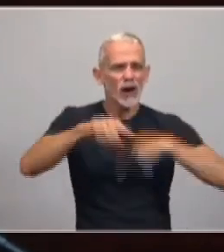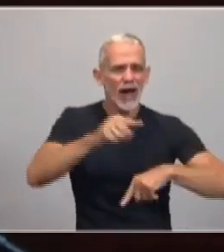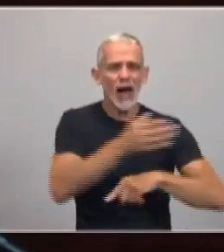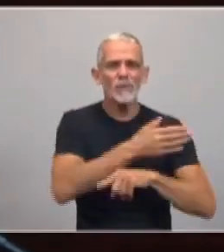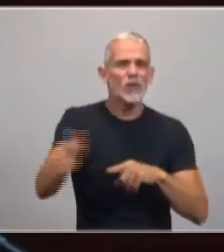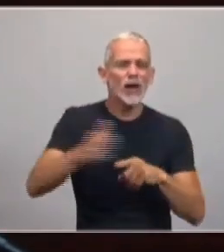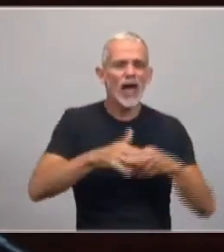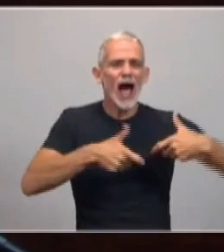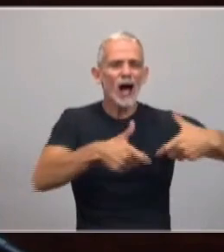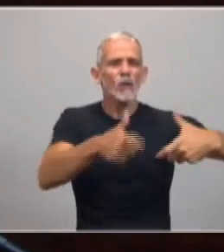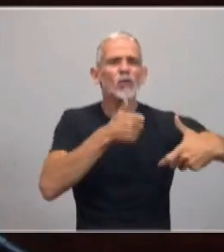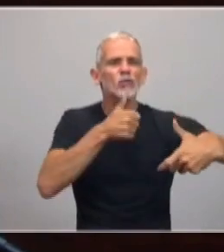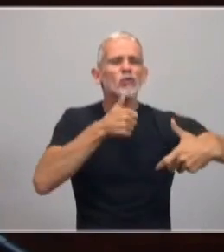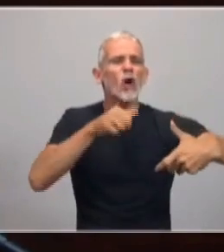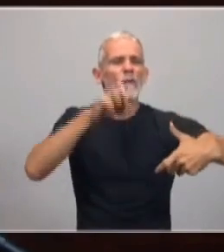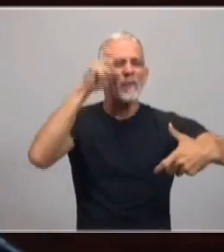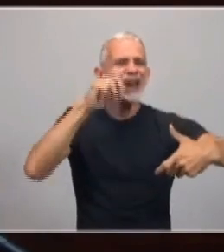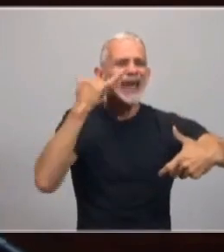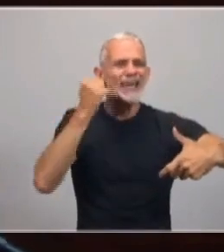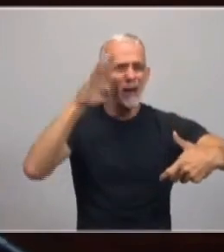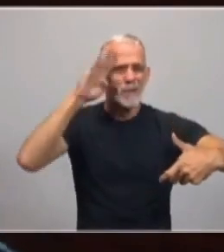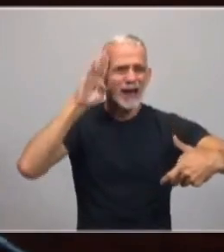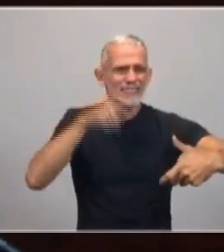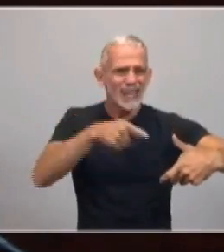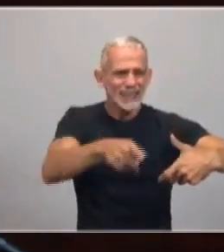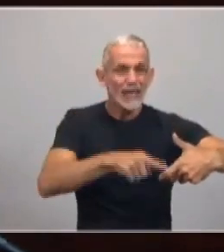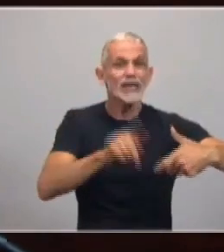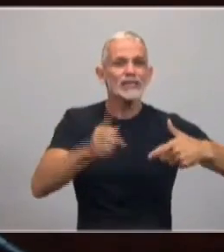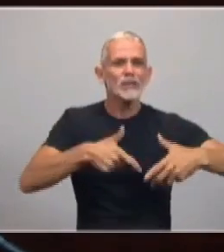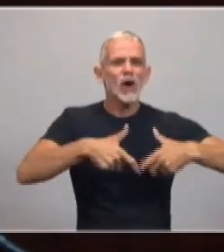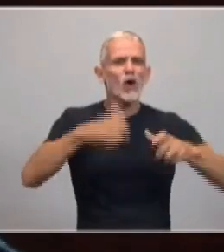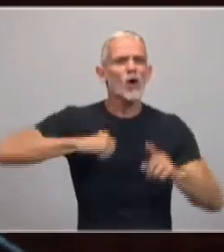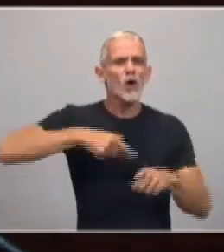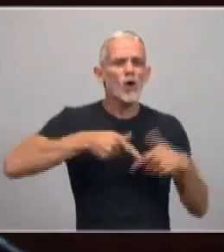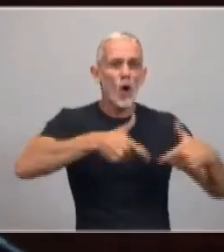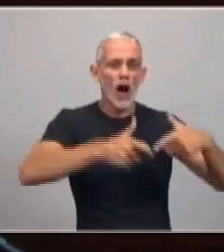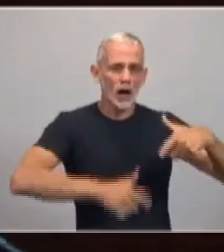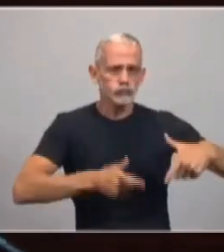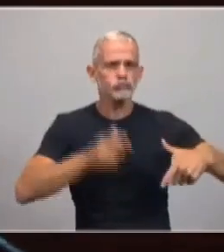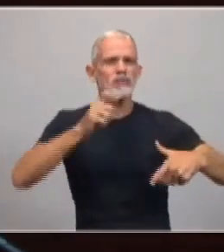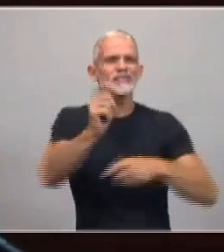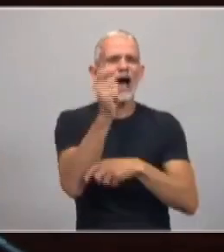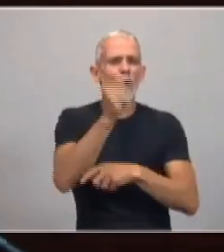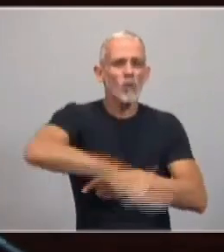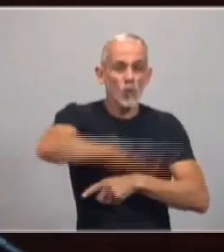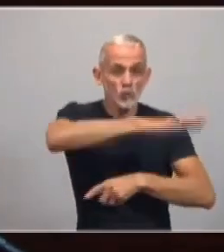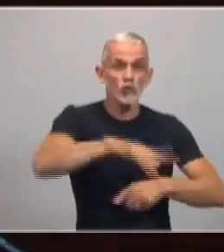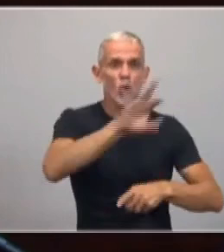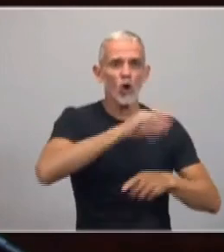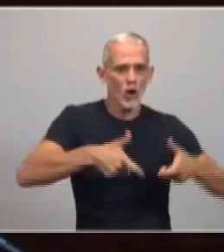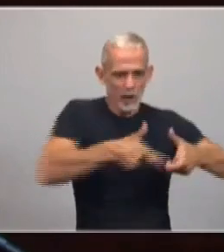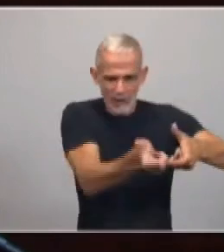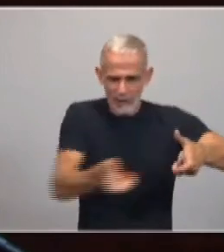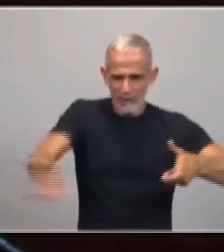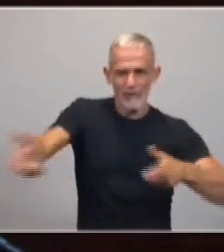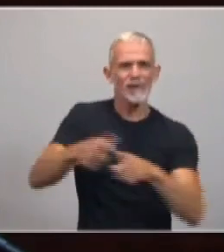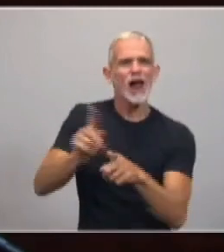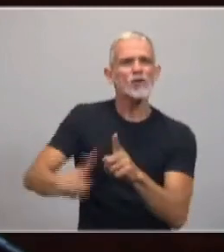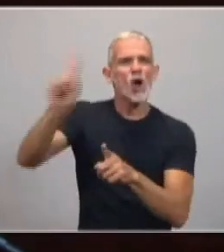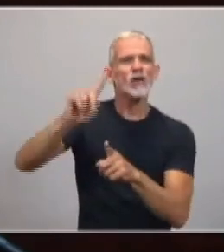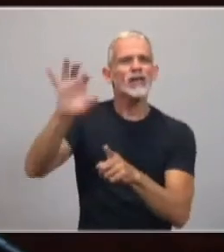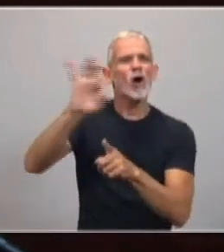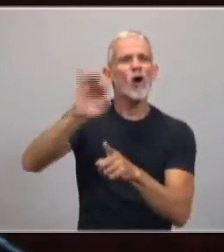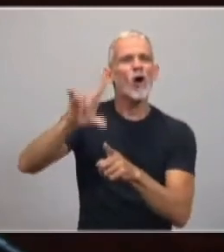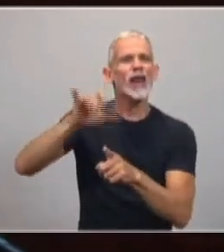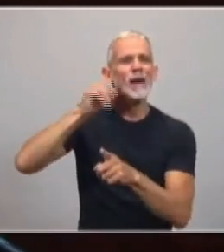del acueducto Pereira en Berazategui, la cloaca Máxima Chascomús o el colector cloacal Norte en